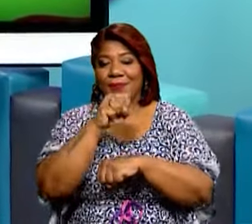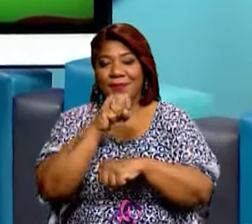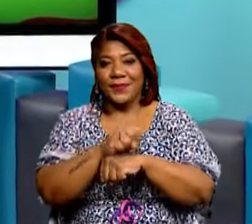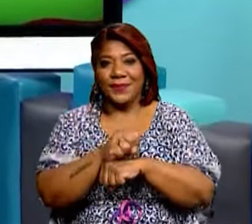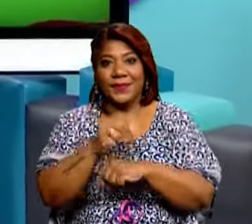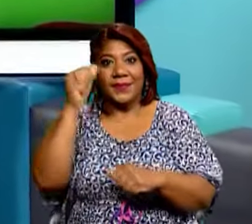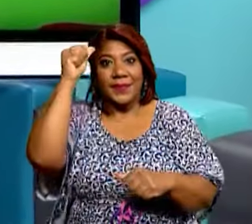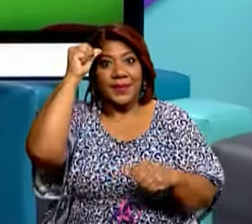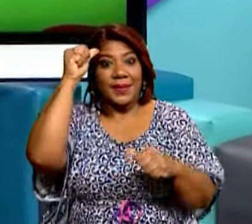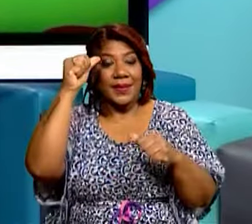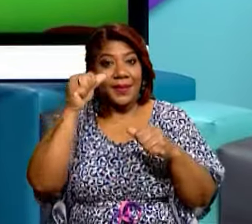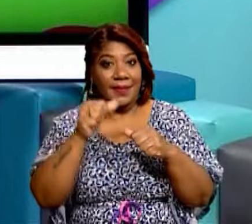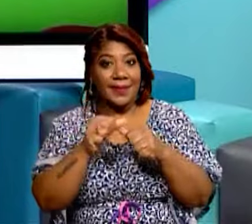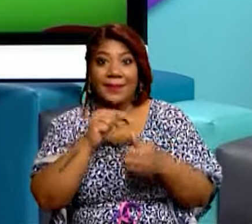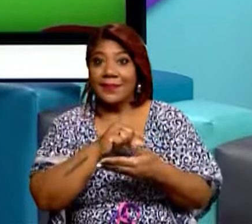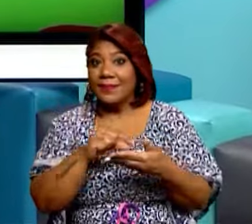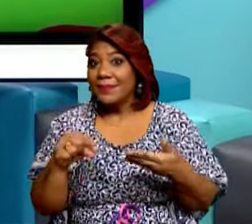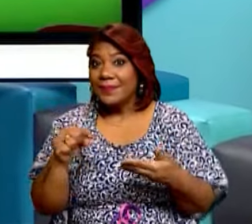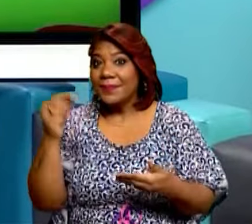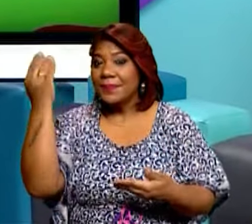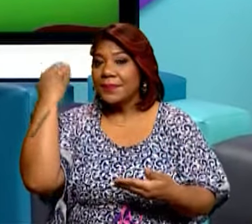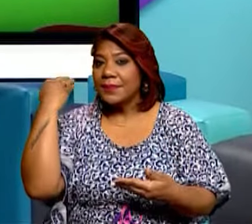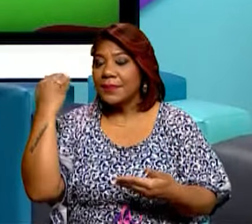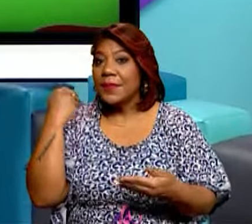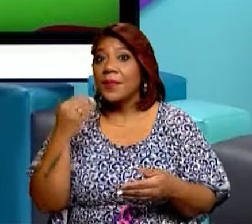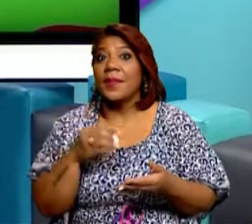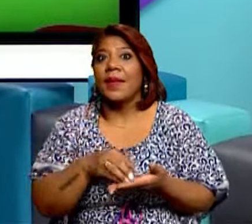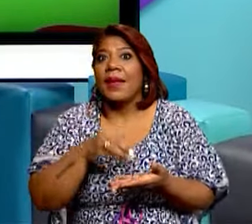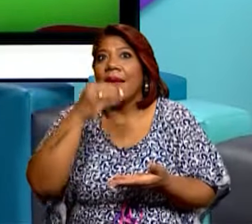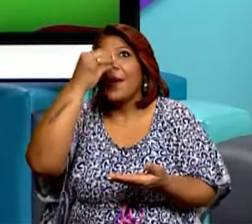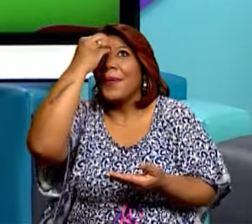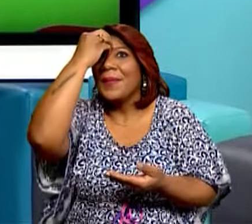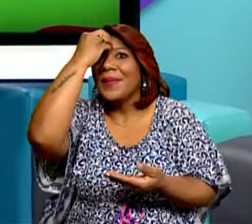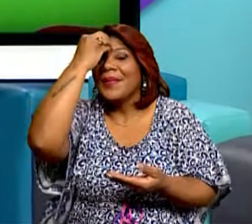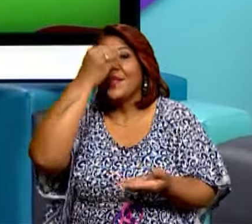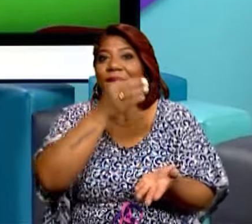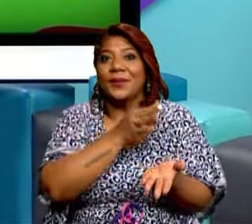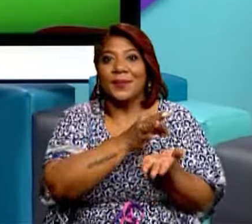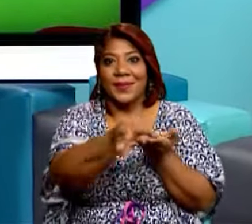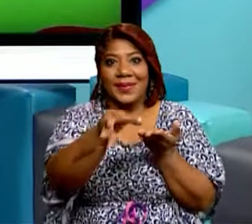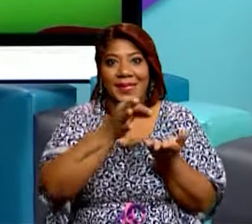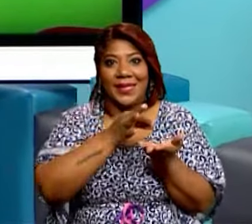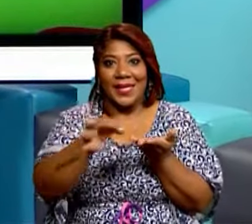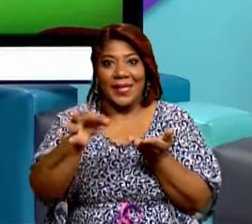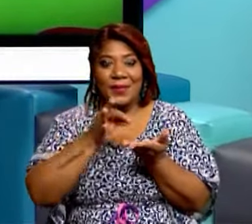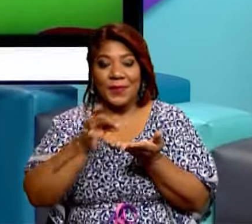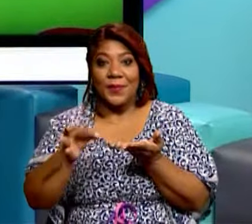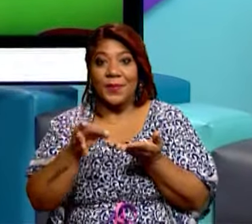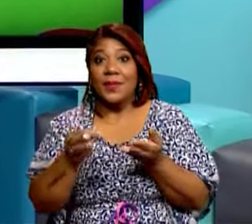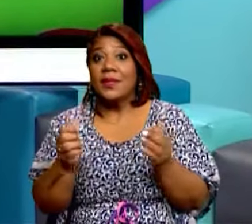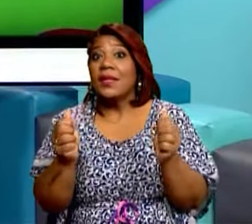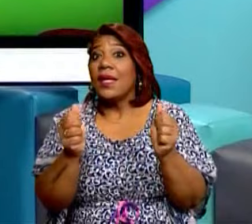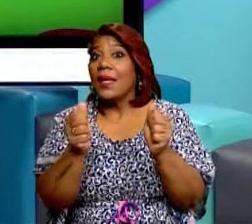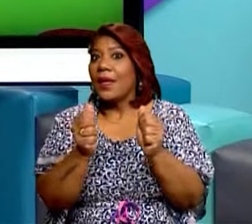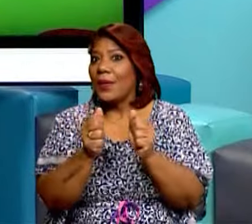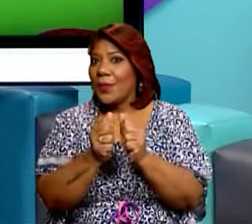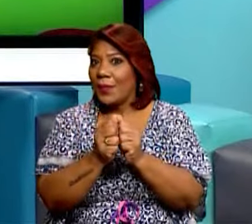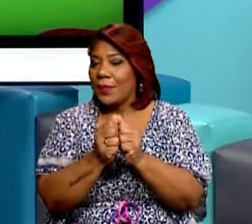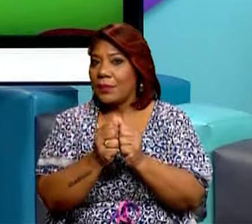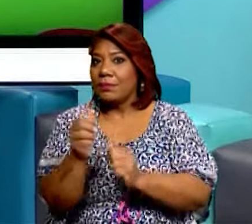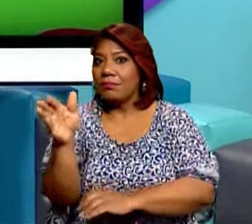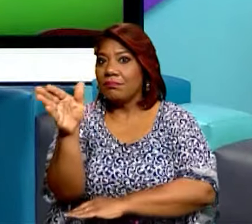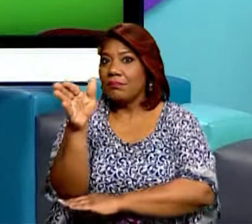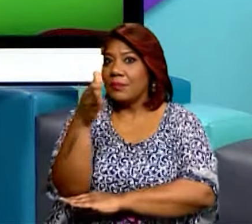semana pasada estábamos viendo las provincias, sus banderas, ¿cierto? Así que vamos a dar un pequeño repasito